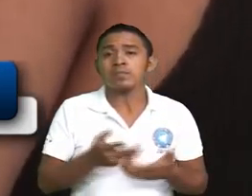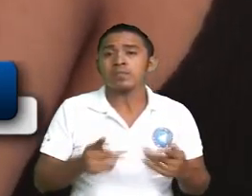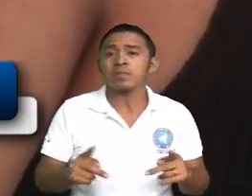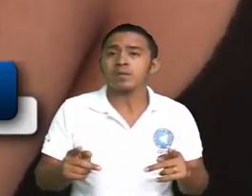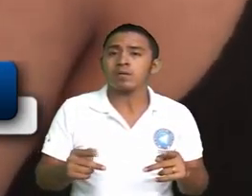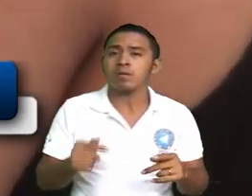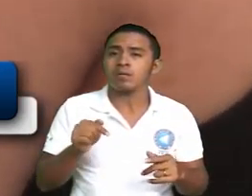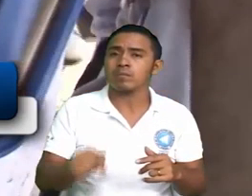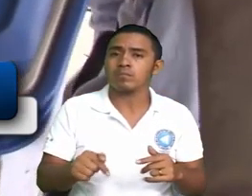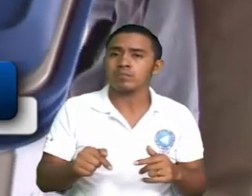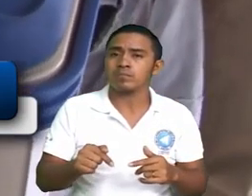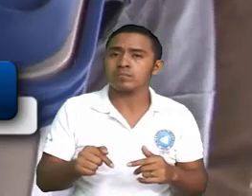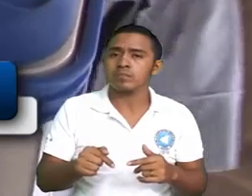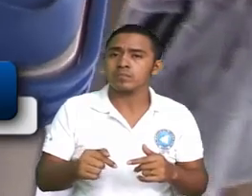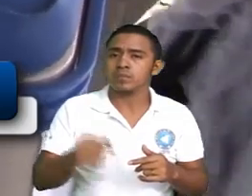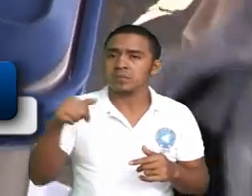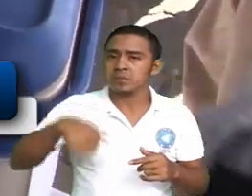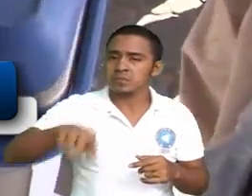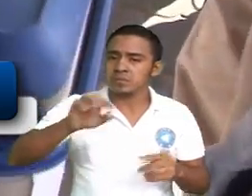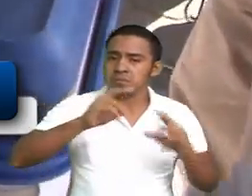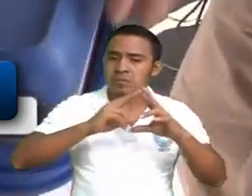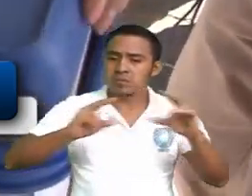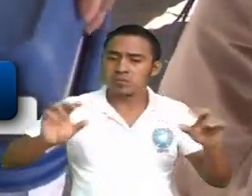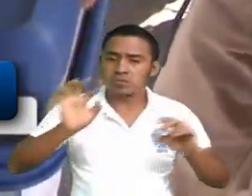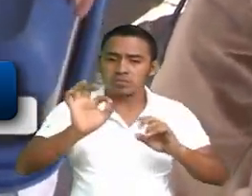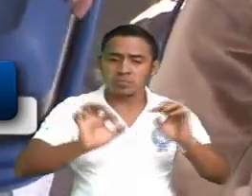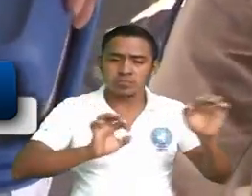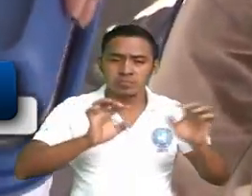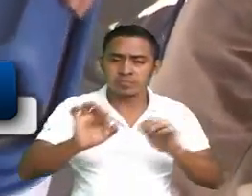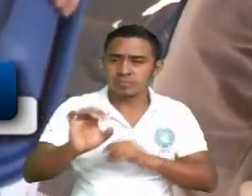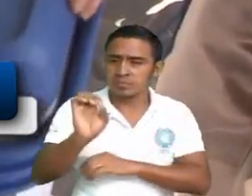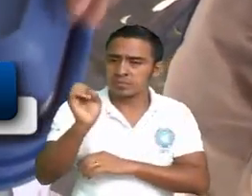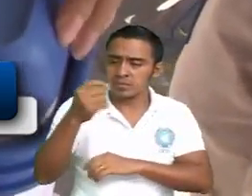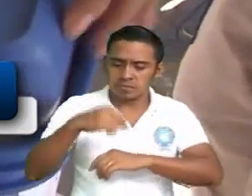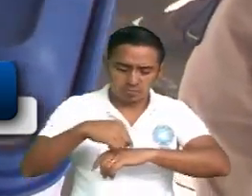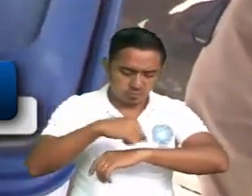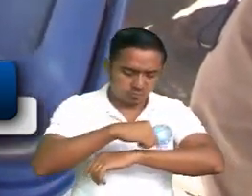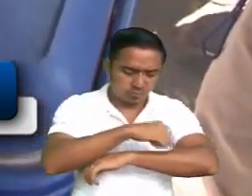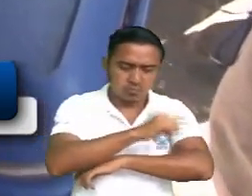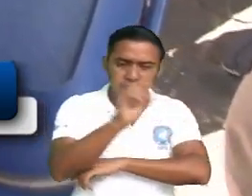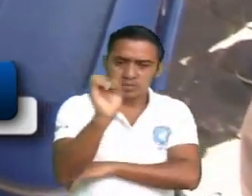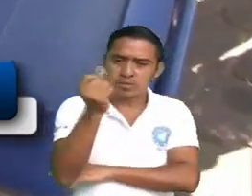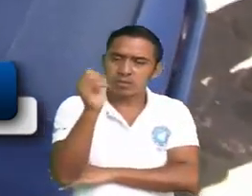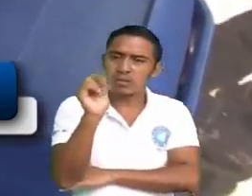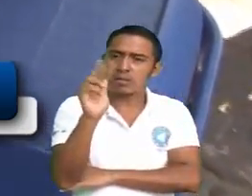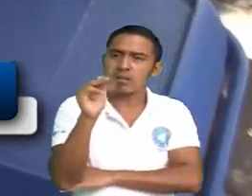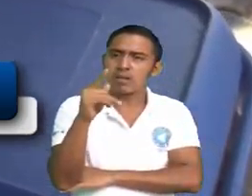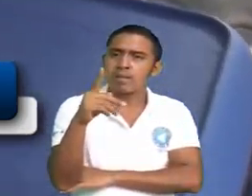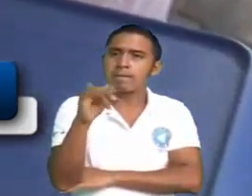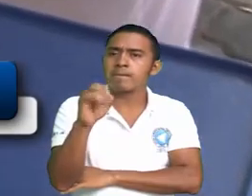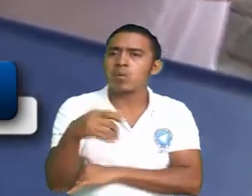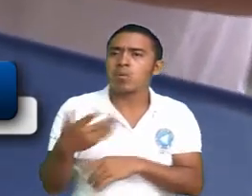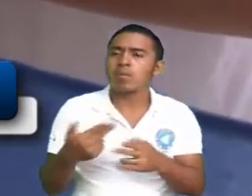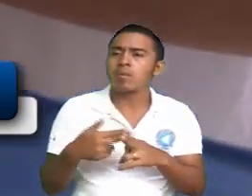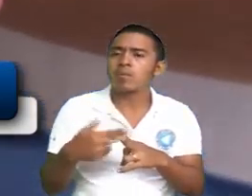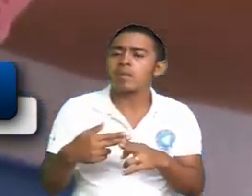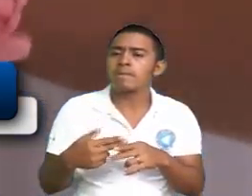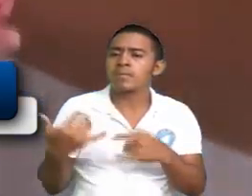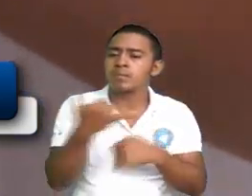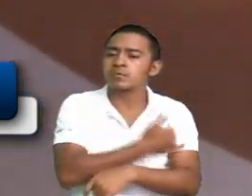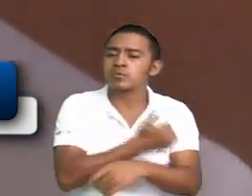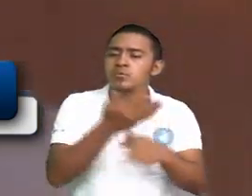es poco sabido de que a los nicaragüenses le den sarampión. ¿Cuál es la vacuna que nos libra